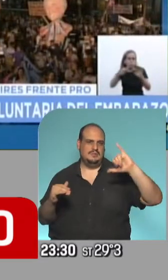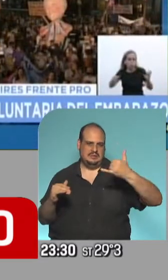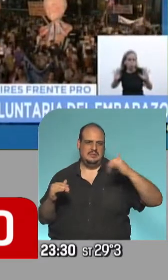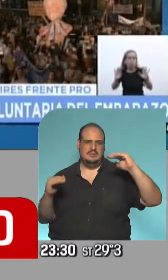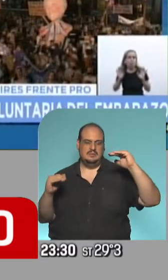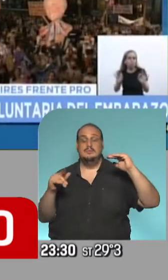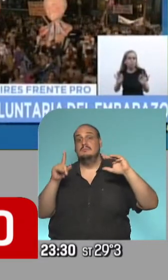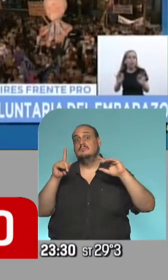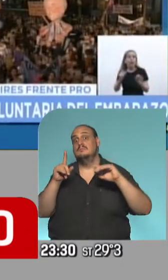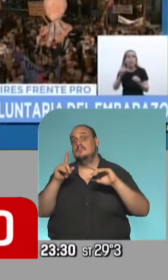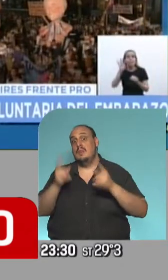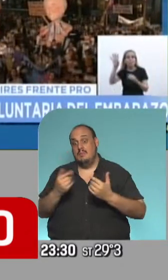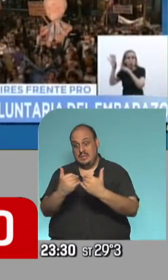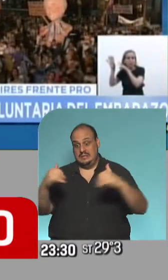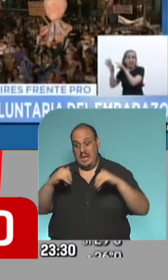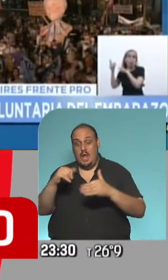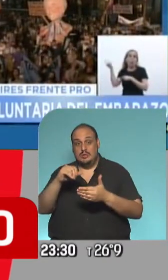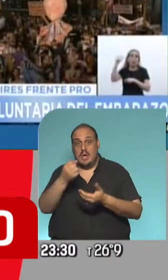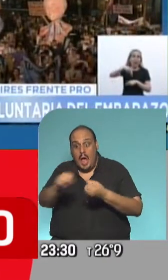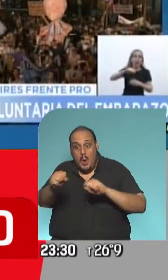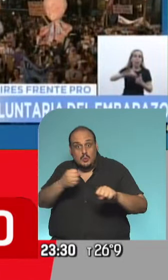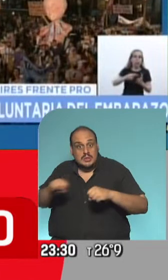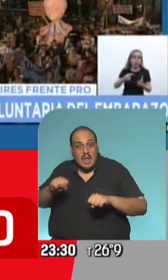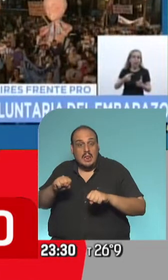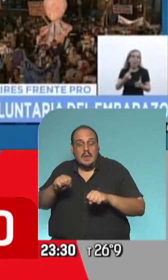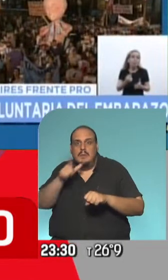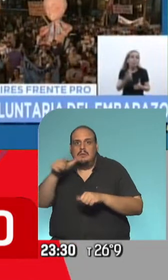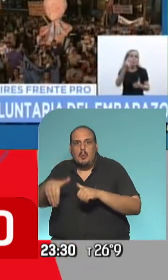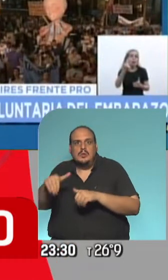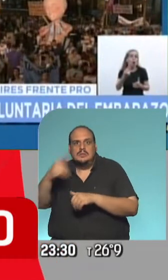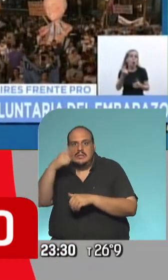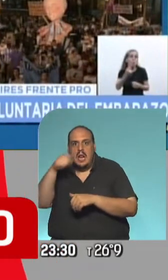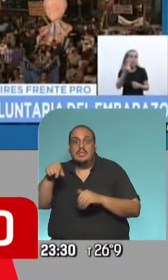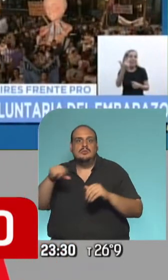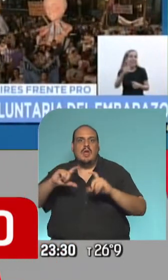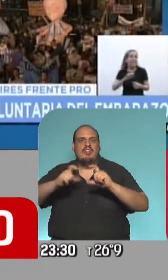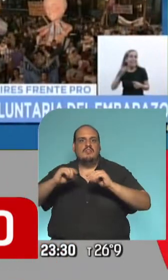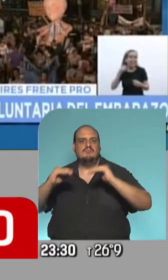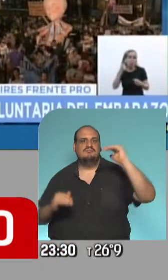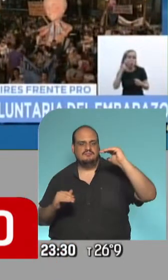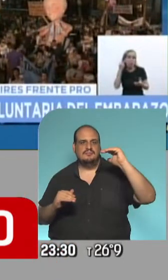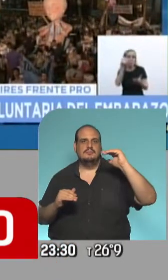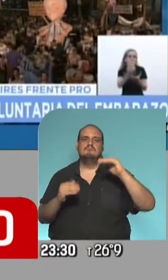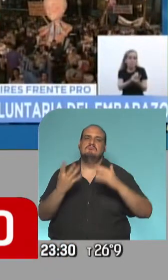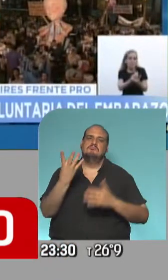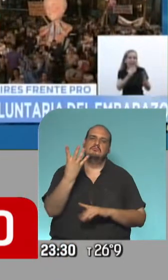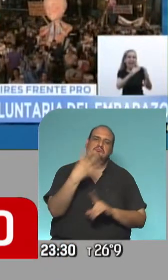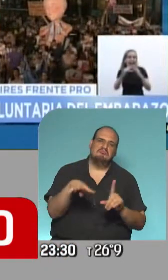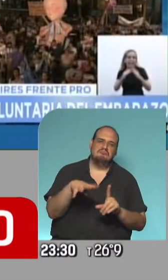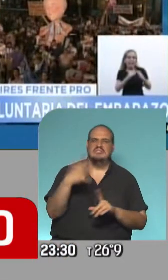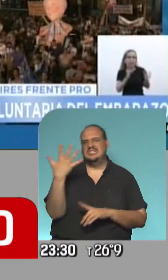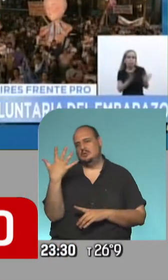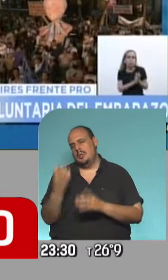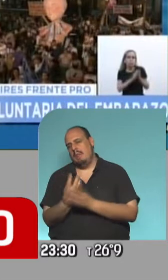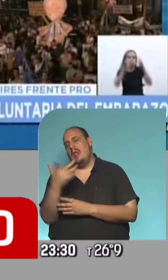hay ausentes, entre los que se suponía que van a votar por el celeste, esa diferencia puede ser mayor cuando a las 4 y pico, 5 de la madrugada se